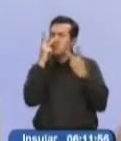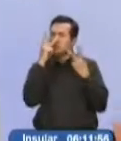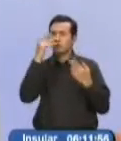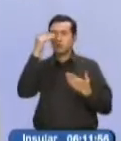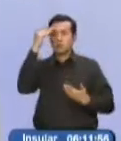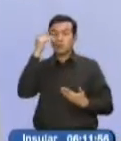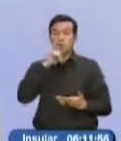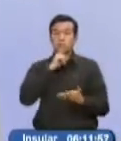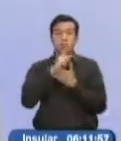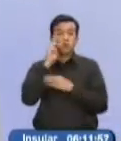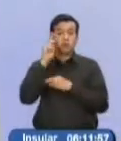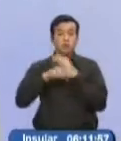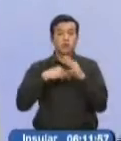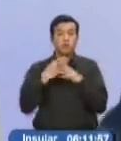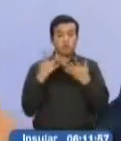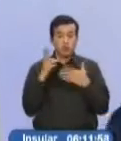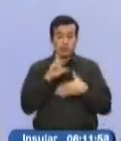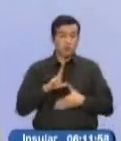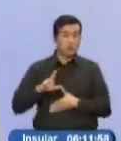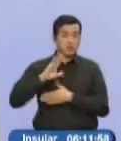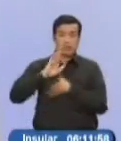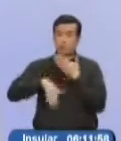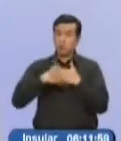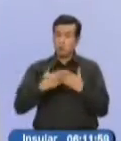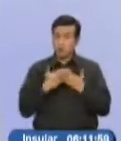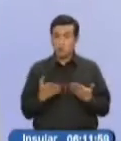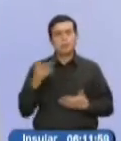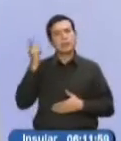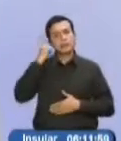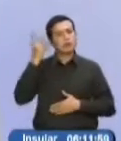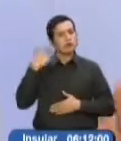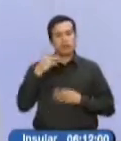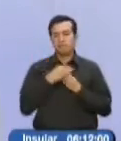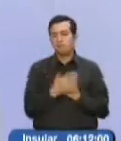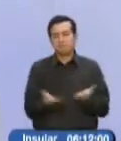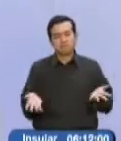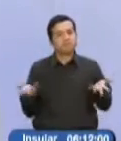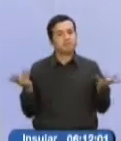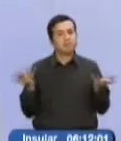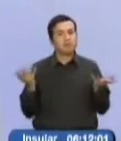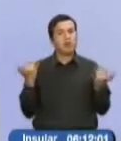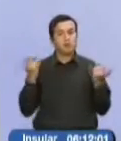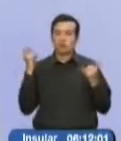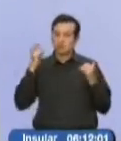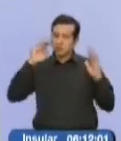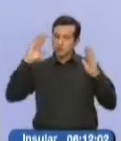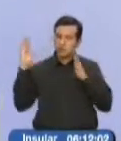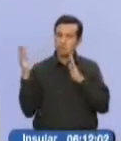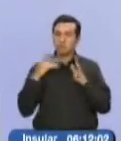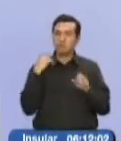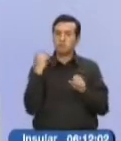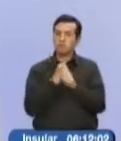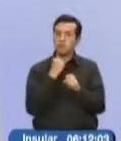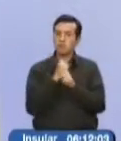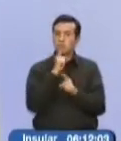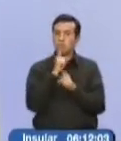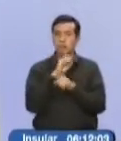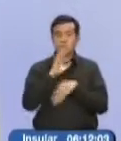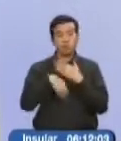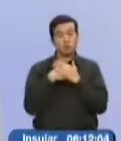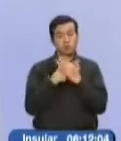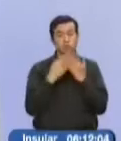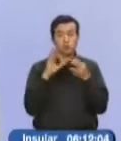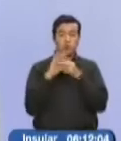geopolítica frente al mundo, como latinoamericanos. Entonces, la mesa está servida. Yo creo que hay que trabajar bajo este principio que en Ecuador lo decimos,